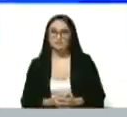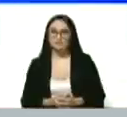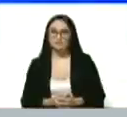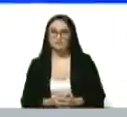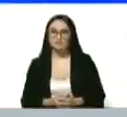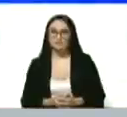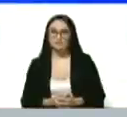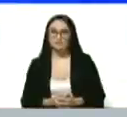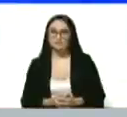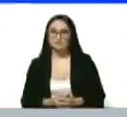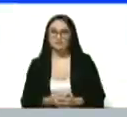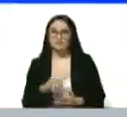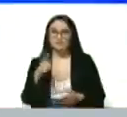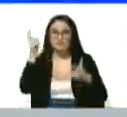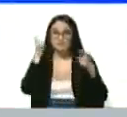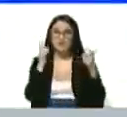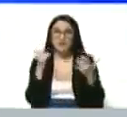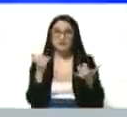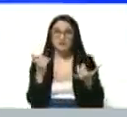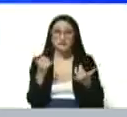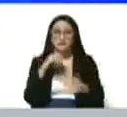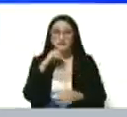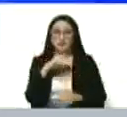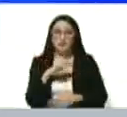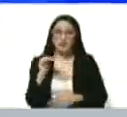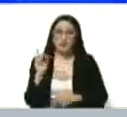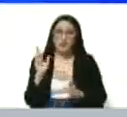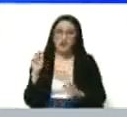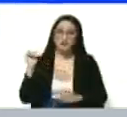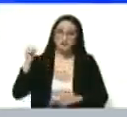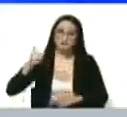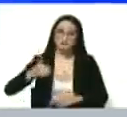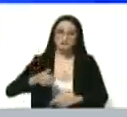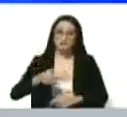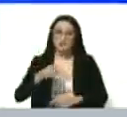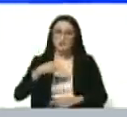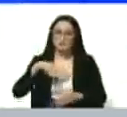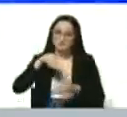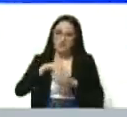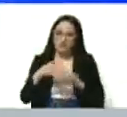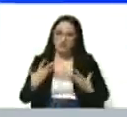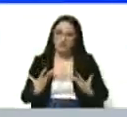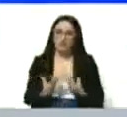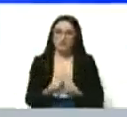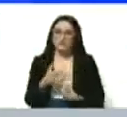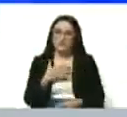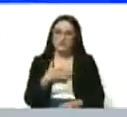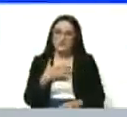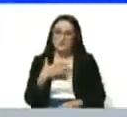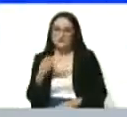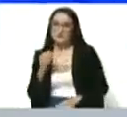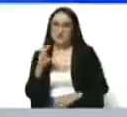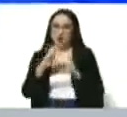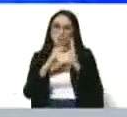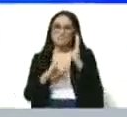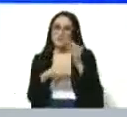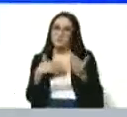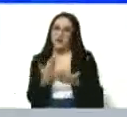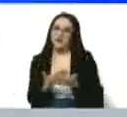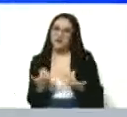El comandante Hugo Chávez, cuyo legado perdura entre nosotros y aún se siente en la OPEP hasta el día de